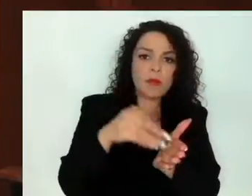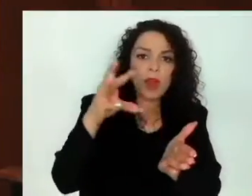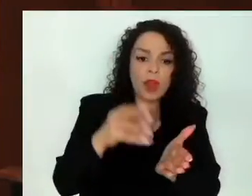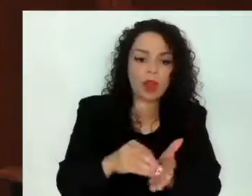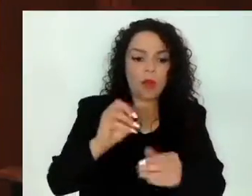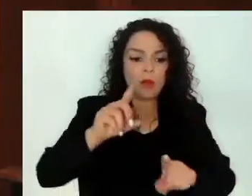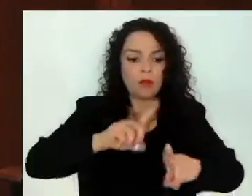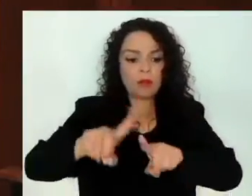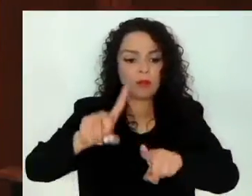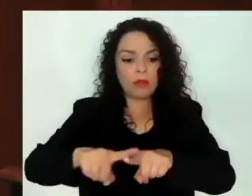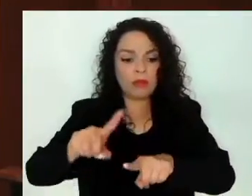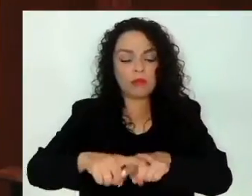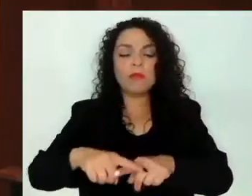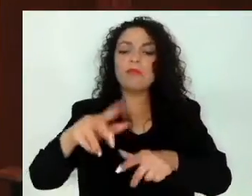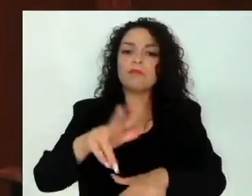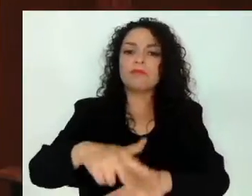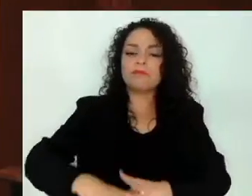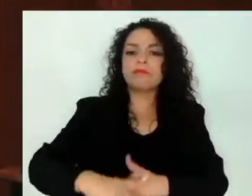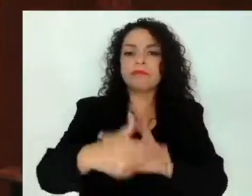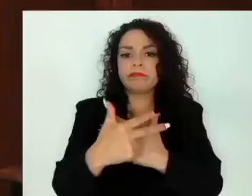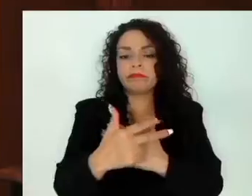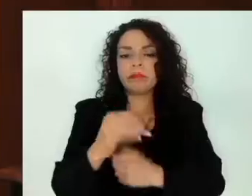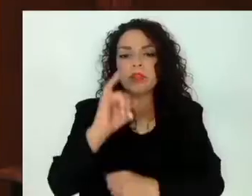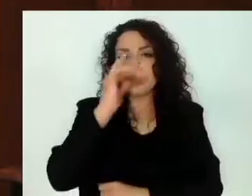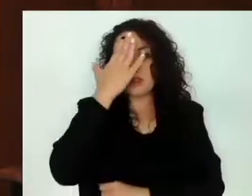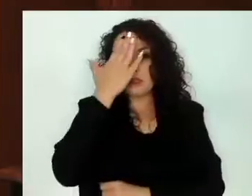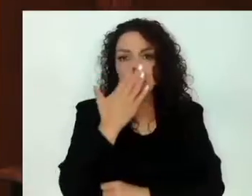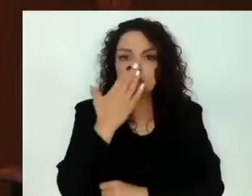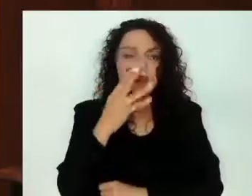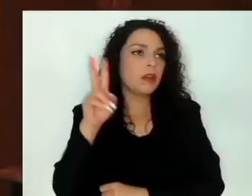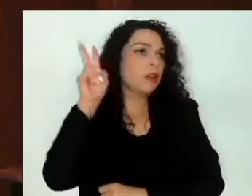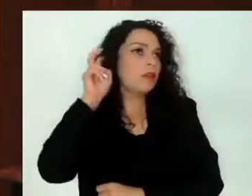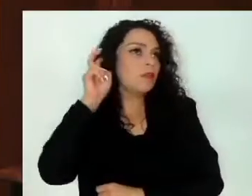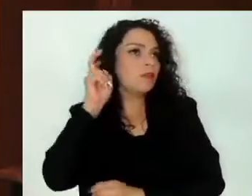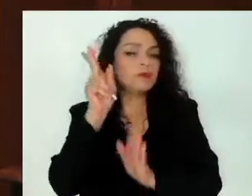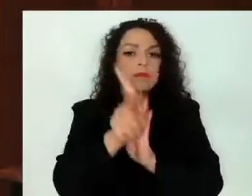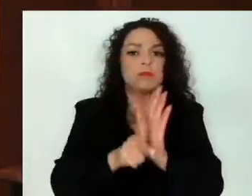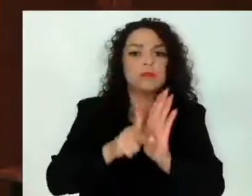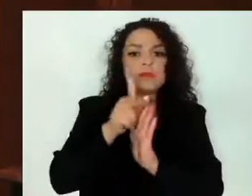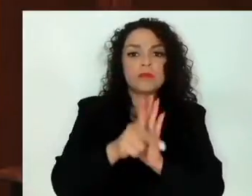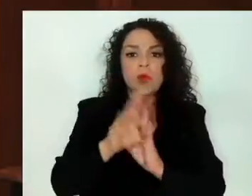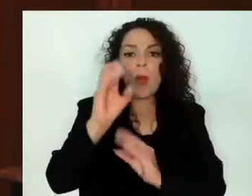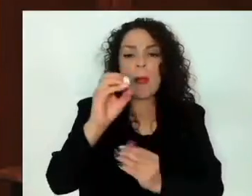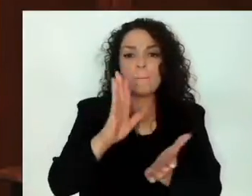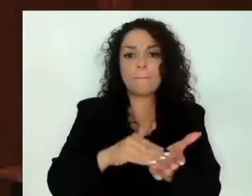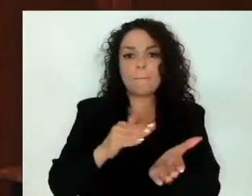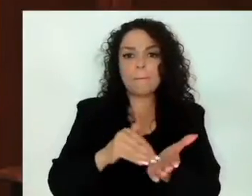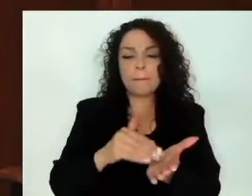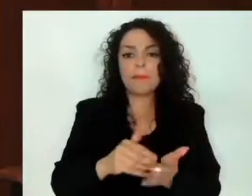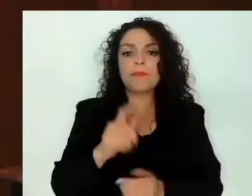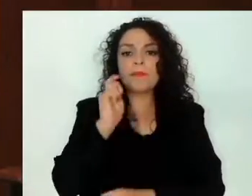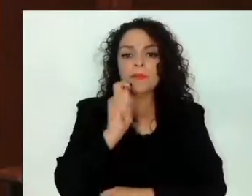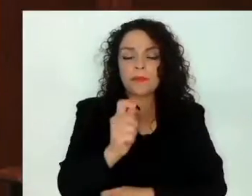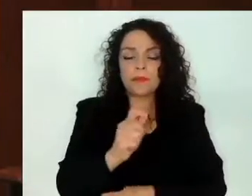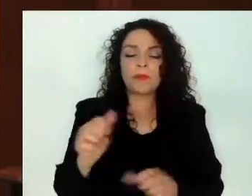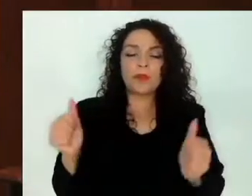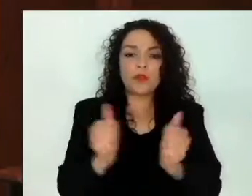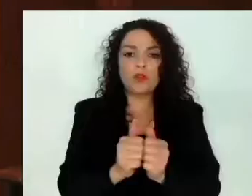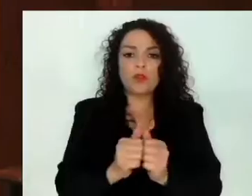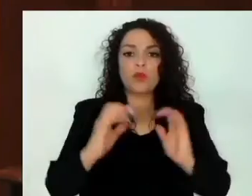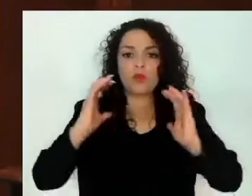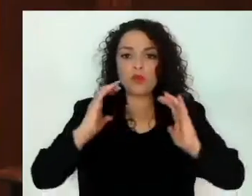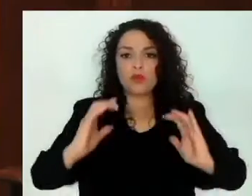transmita, videograve, imágenes, audios, videos o documentos de cadáveres de parte de